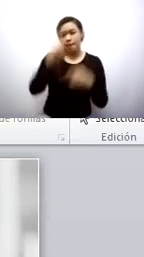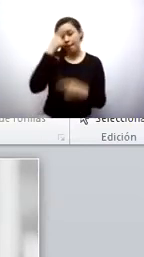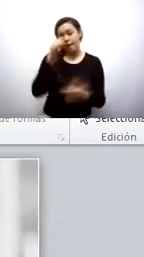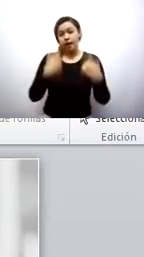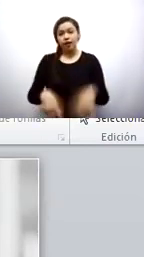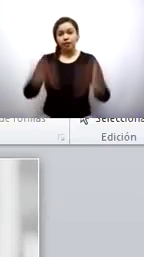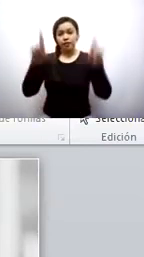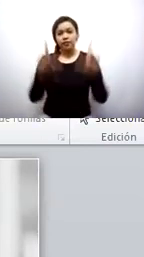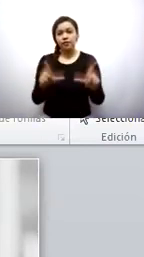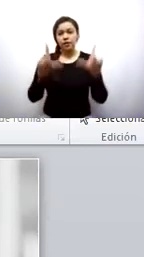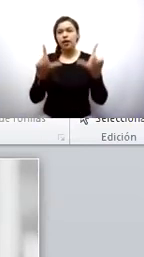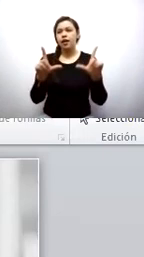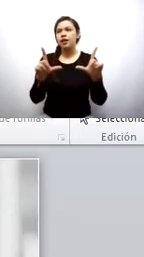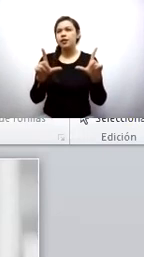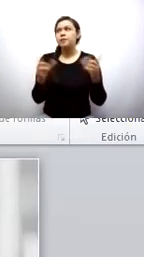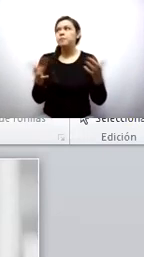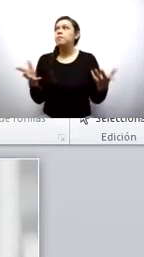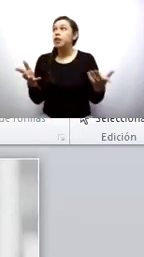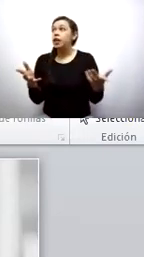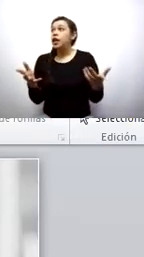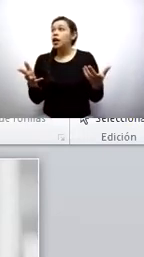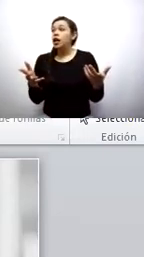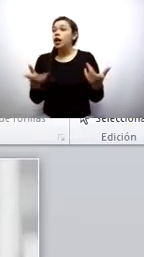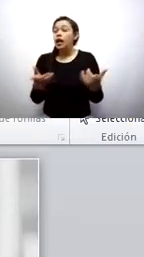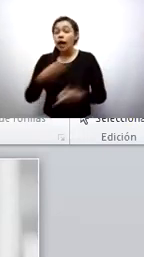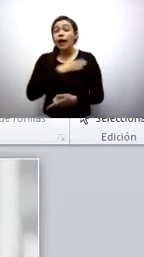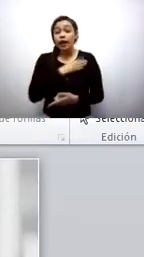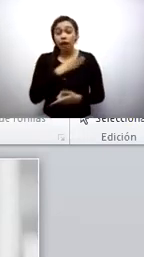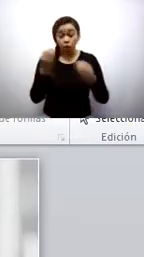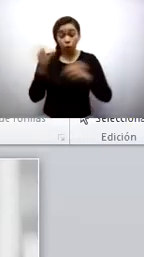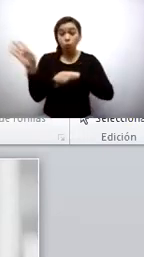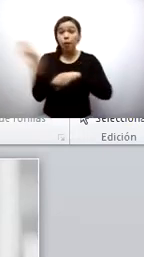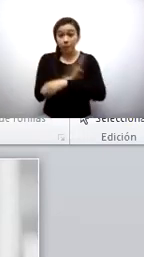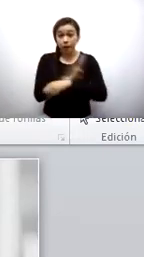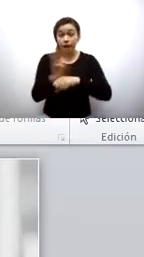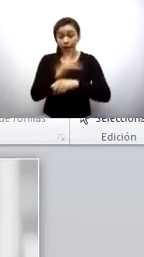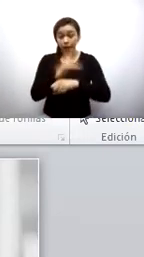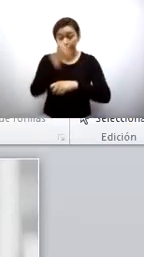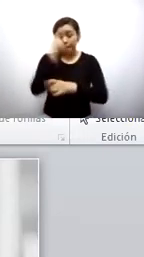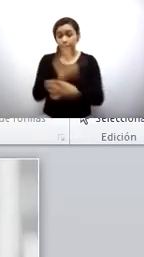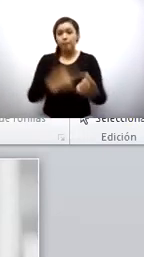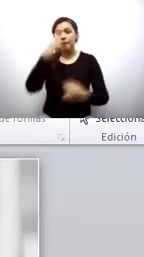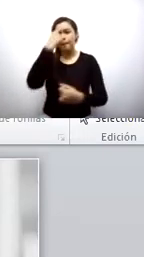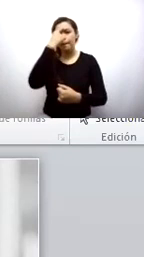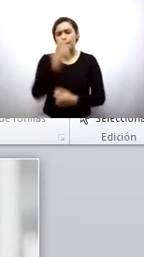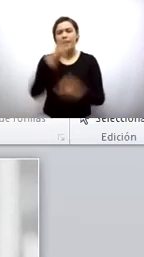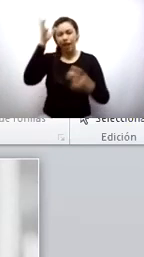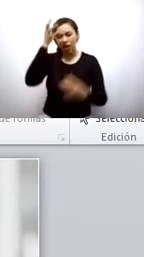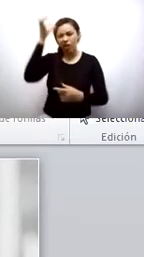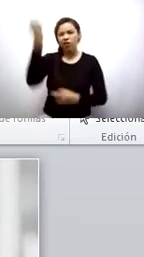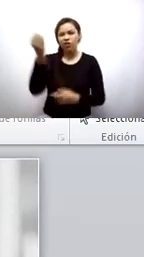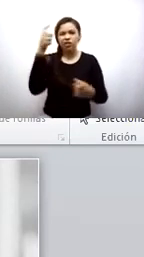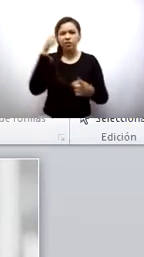plataforma bastante benéfica para explicar de una mejor manera los conceptos centrales de